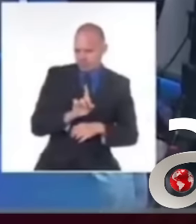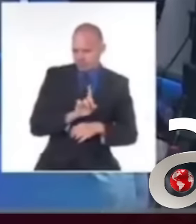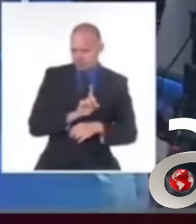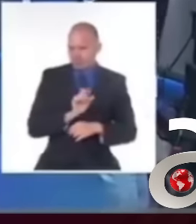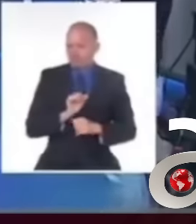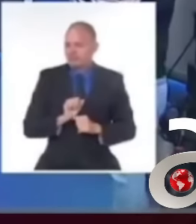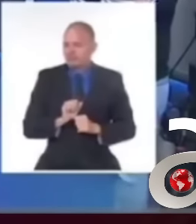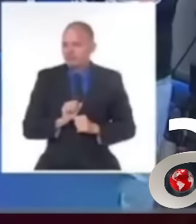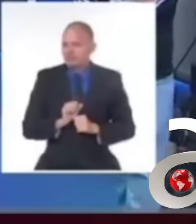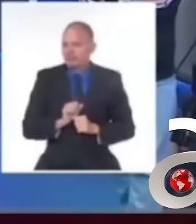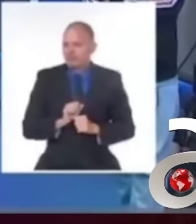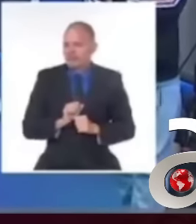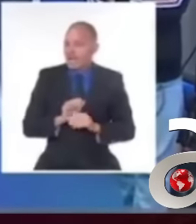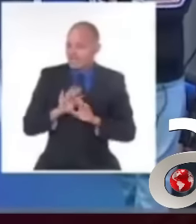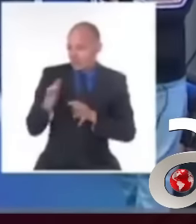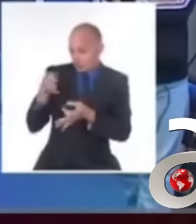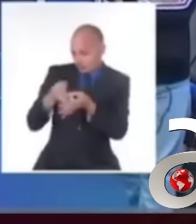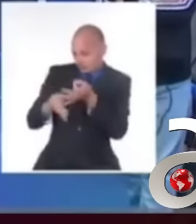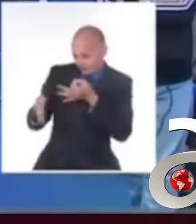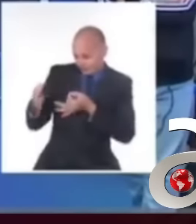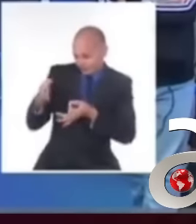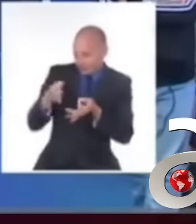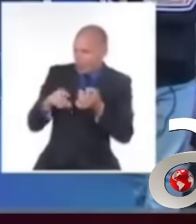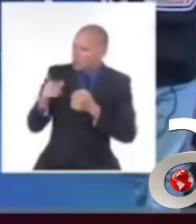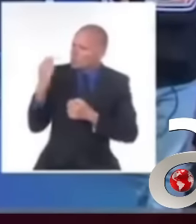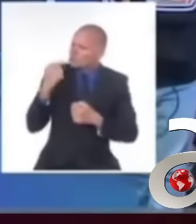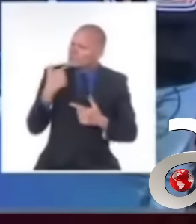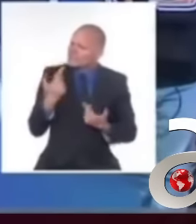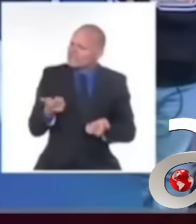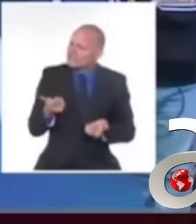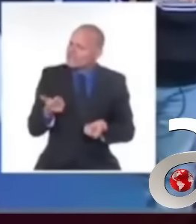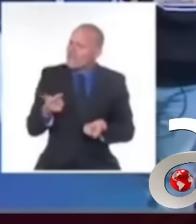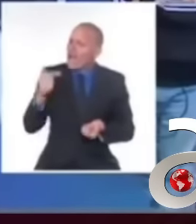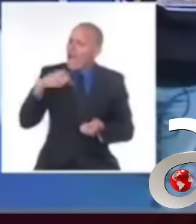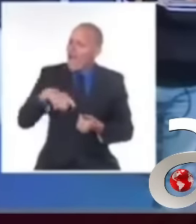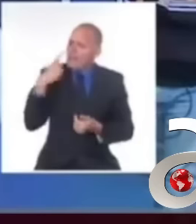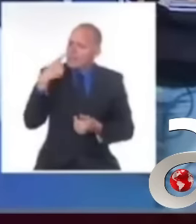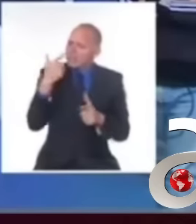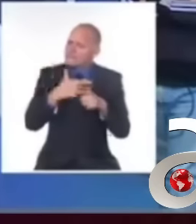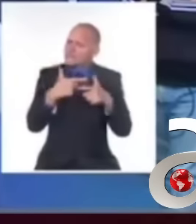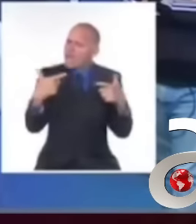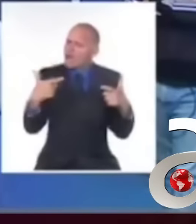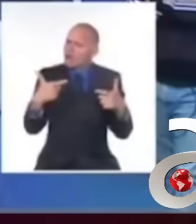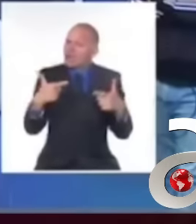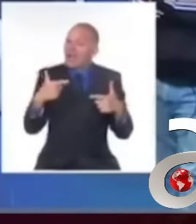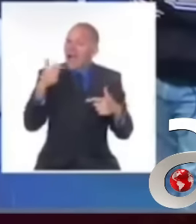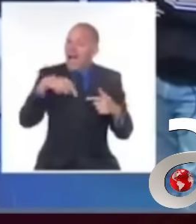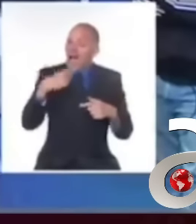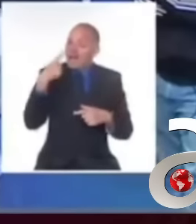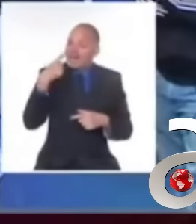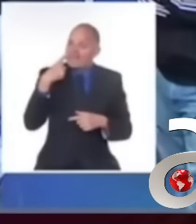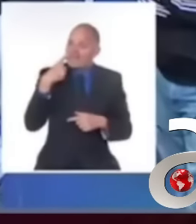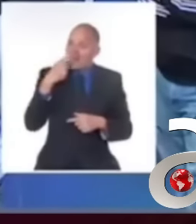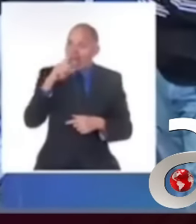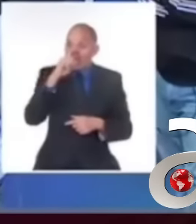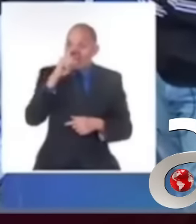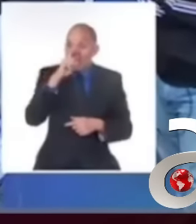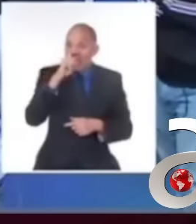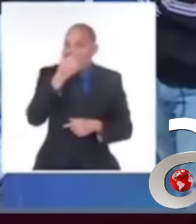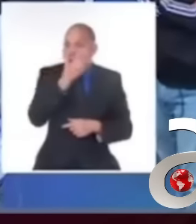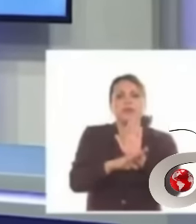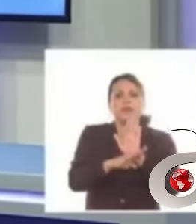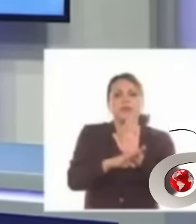Entre las provincias con mayor incidencia de drogas se encuentran Holguín, Las Tunas, Camagüey, Ciego de Ávila, Guantánamo, Matanzas